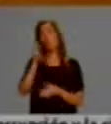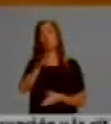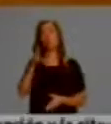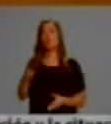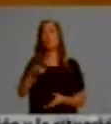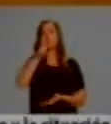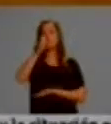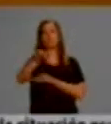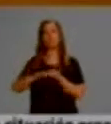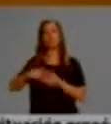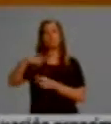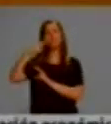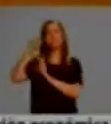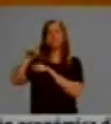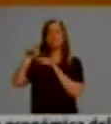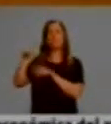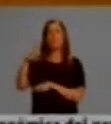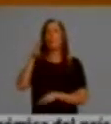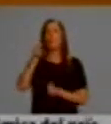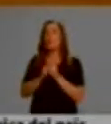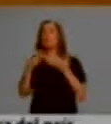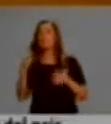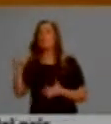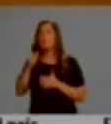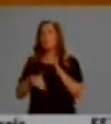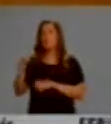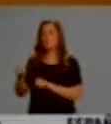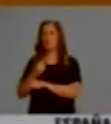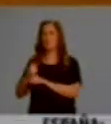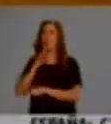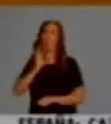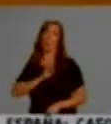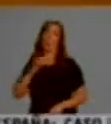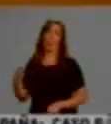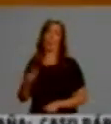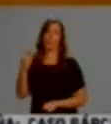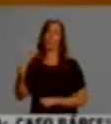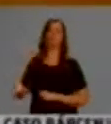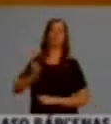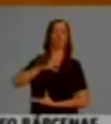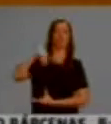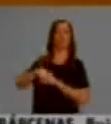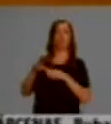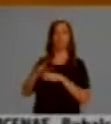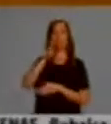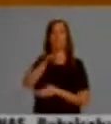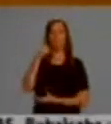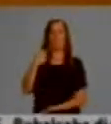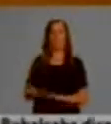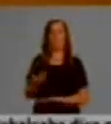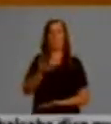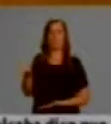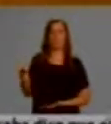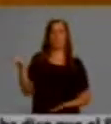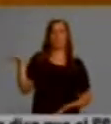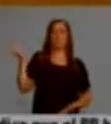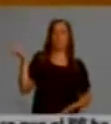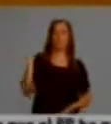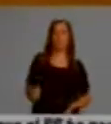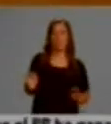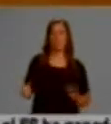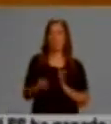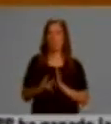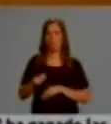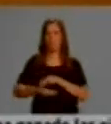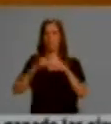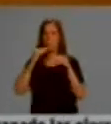quiere manifestar su reconocimiento a los más de 28 años de servicio de Luis Bárcenas a nuestro partido, que han sido ejemplo de profesionalidad y